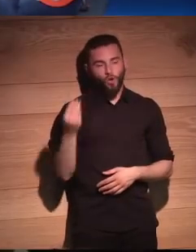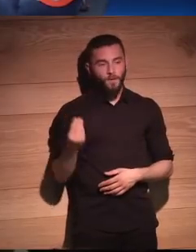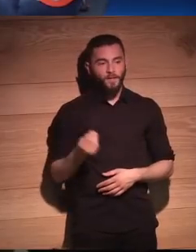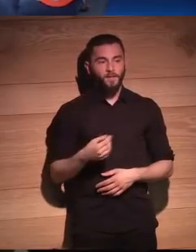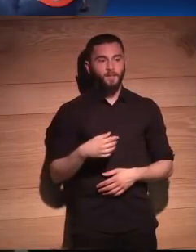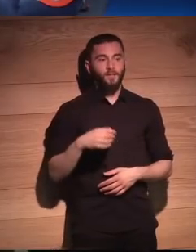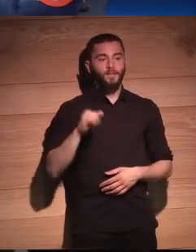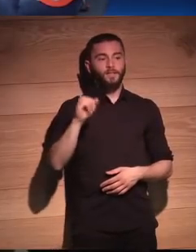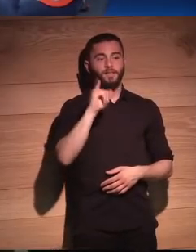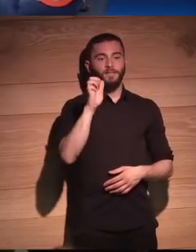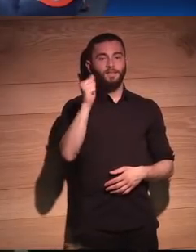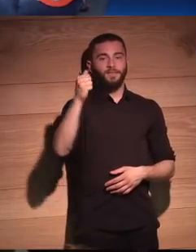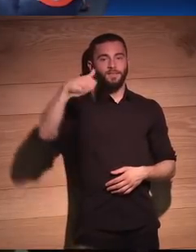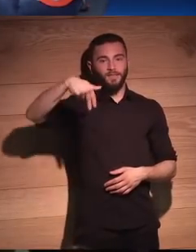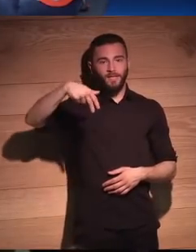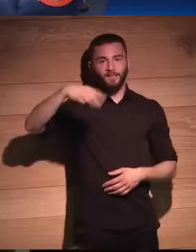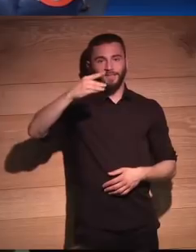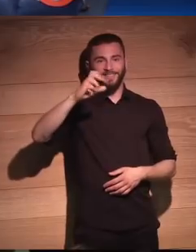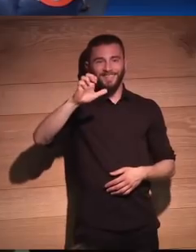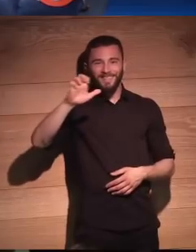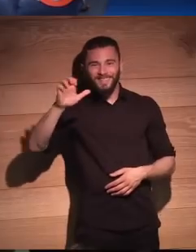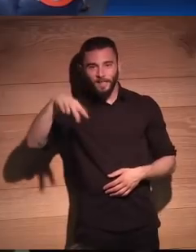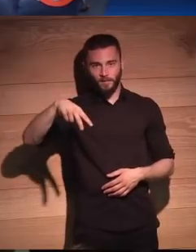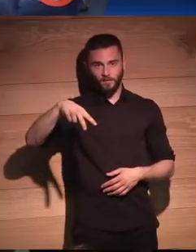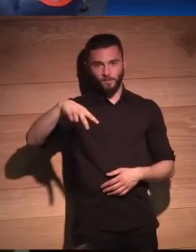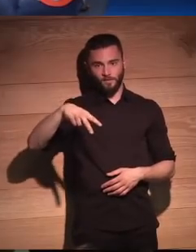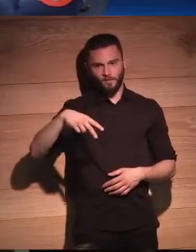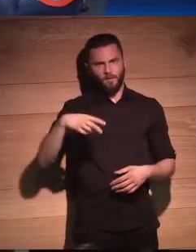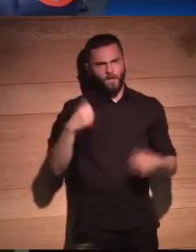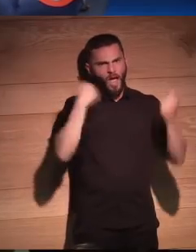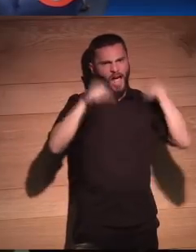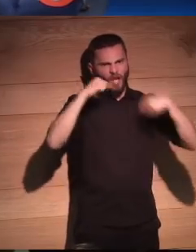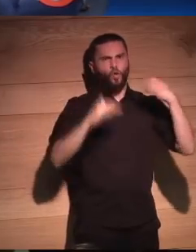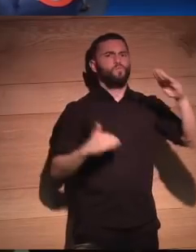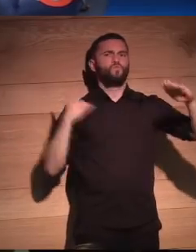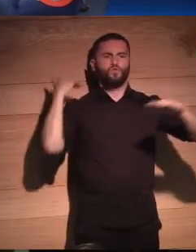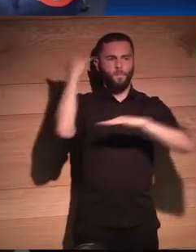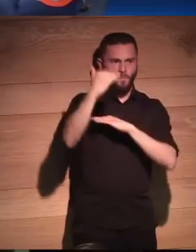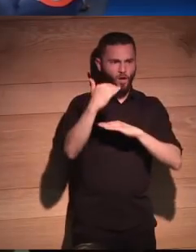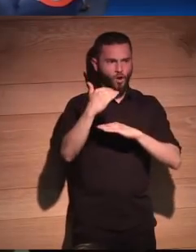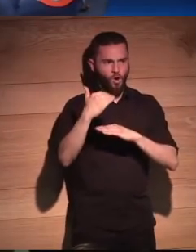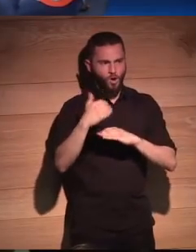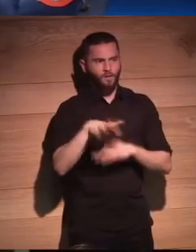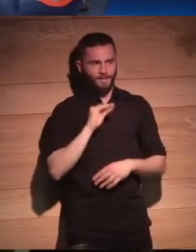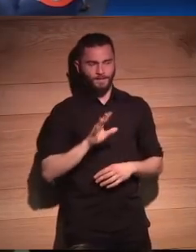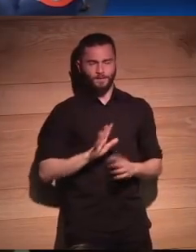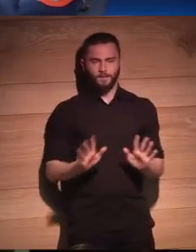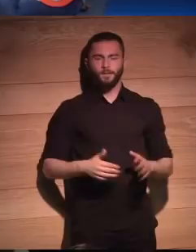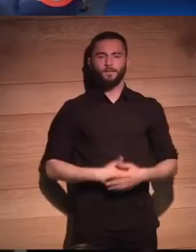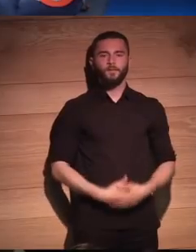en ese sentido, pero además que Mucho mejor actor que James Dean. Creo. Me refiero a nivel mito. Sí, a nivel sí, te he entendido muy bien. Sí. Sí, entonces